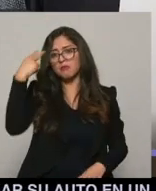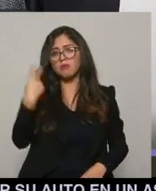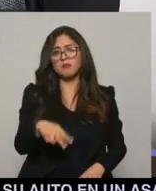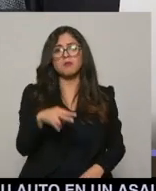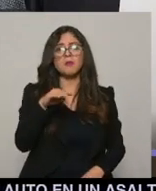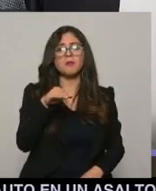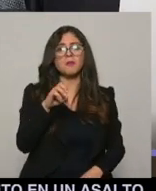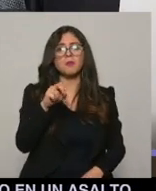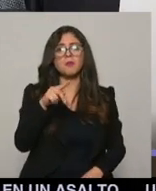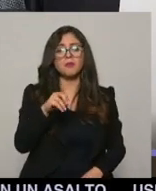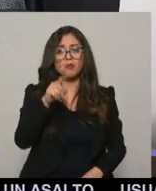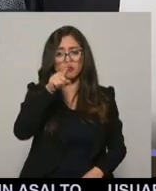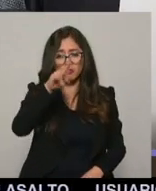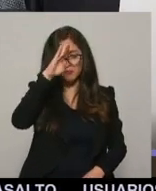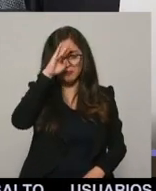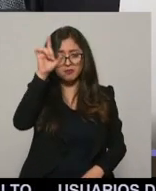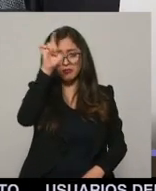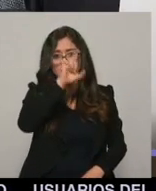la esencia de este monumento?